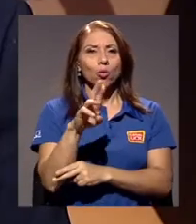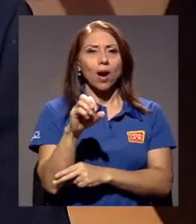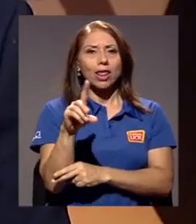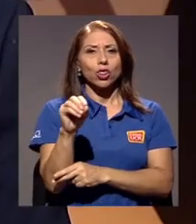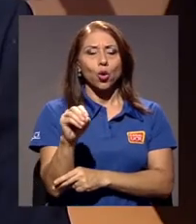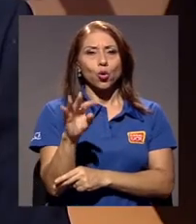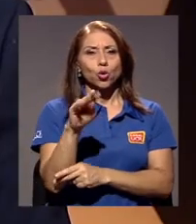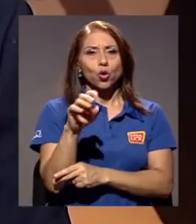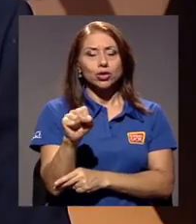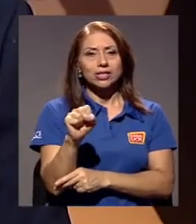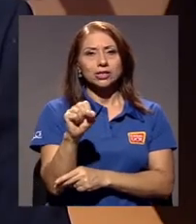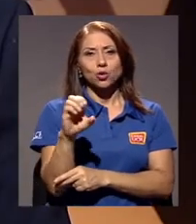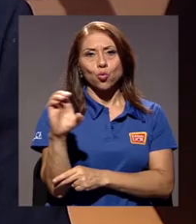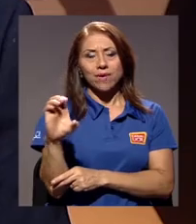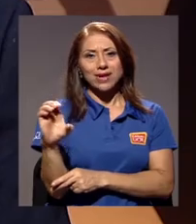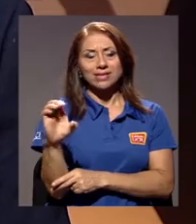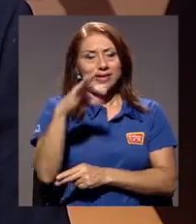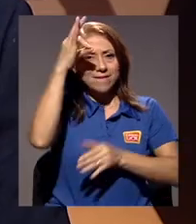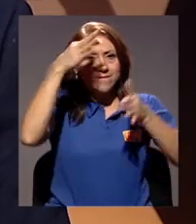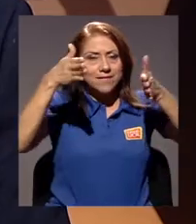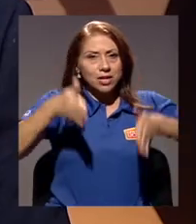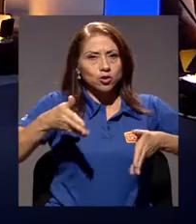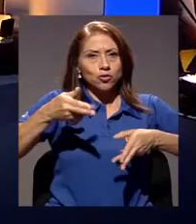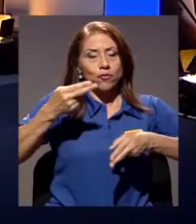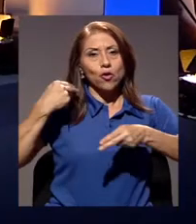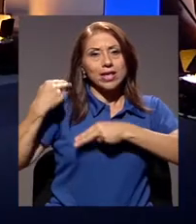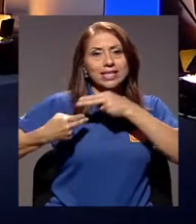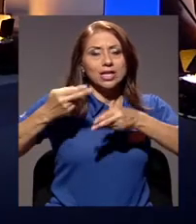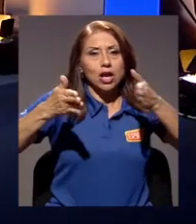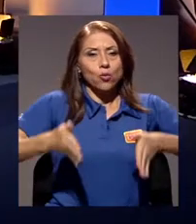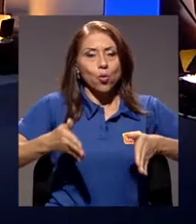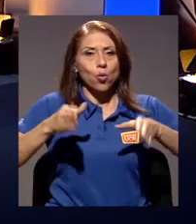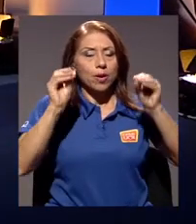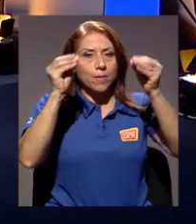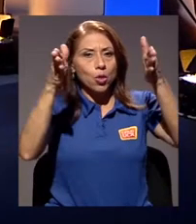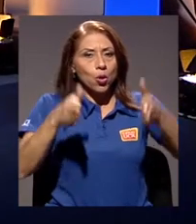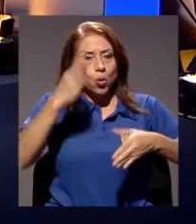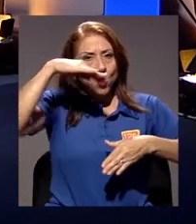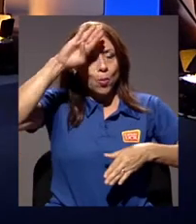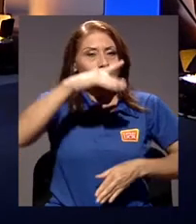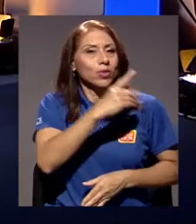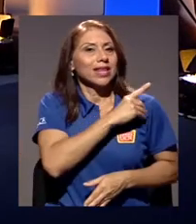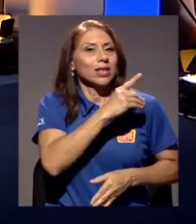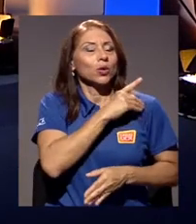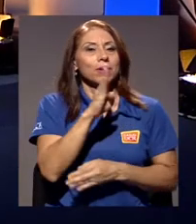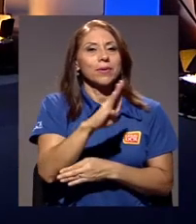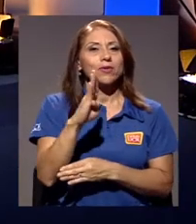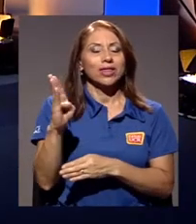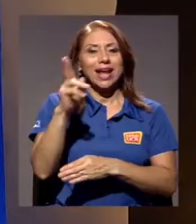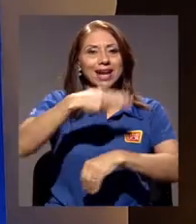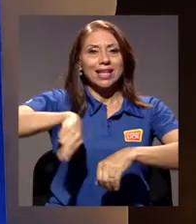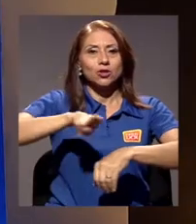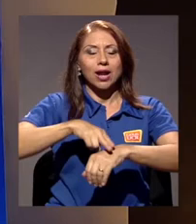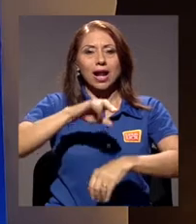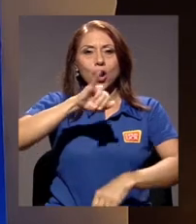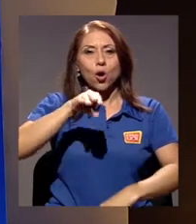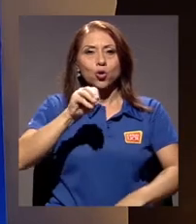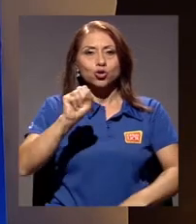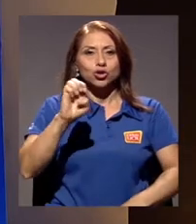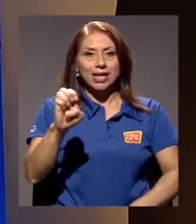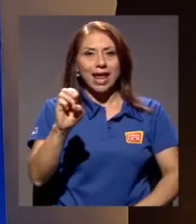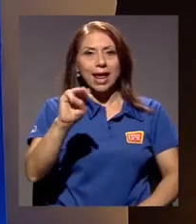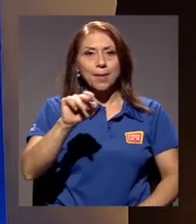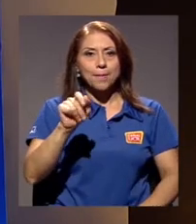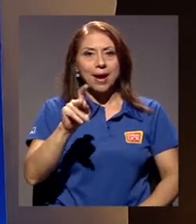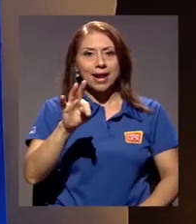en filósofo historiador y pedagogo cubano director de la biblioteca nacional josé martí presidente de la